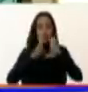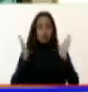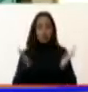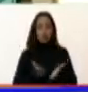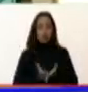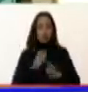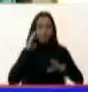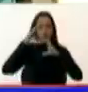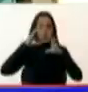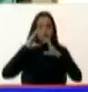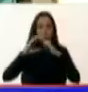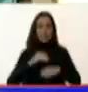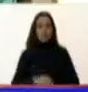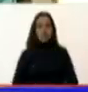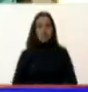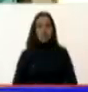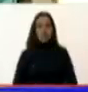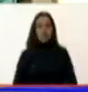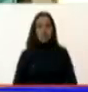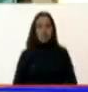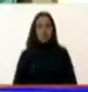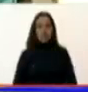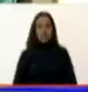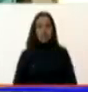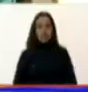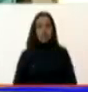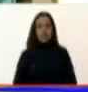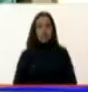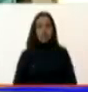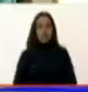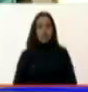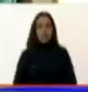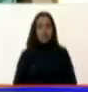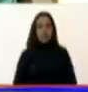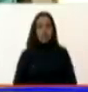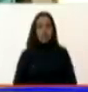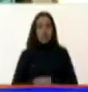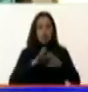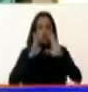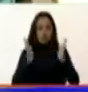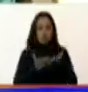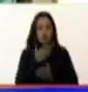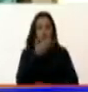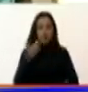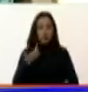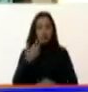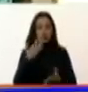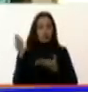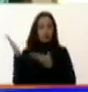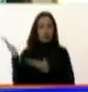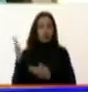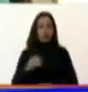de Comunicadores y Comunicadoras para un Mundo Mejor. Adelante, video.